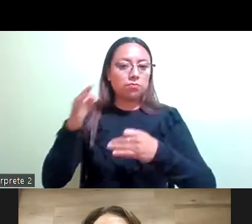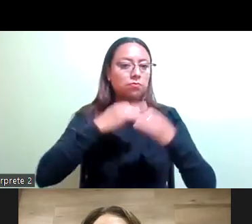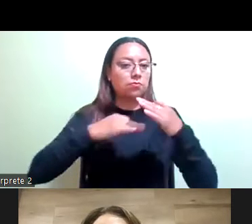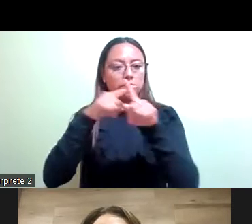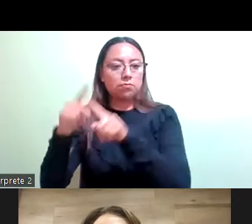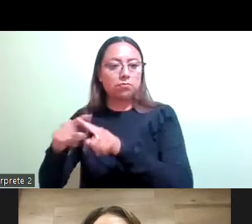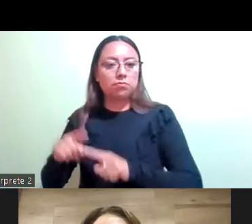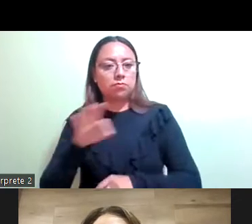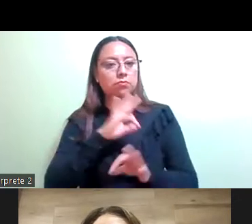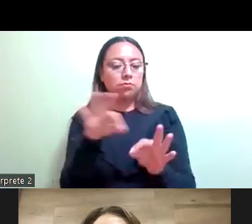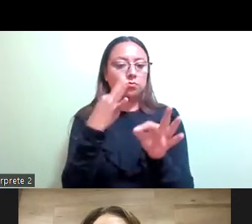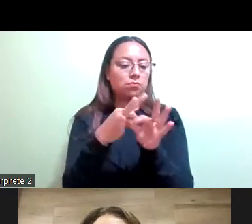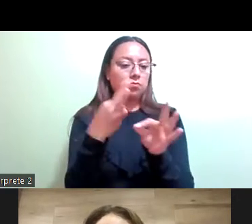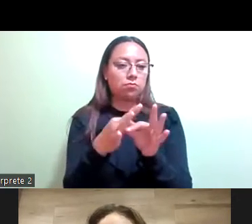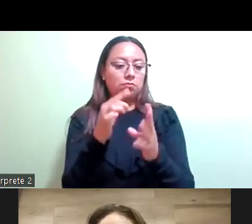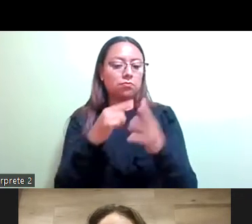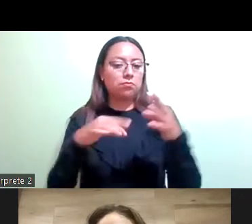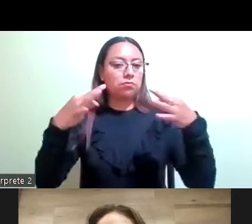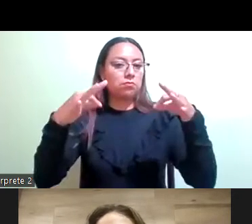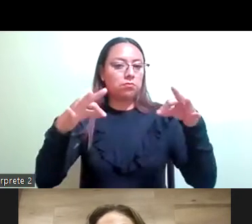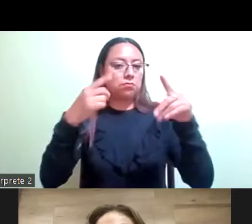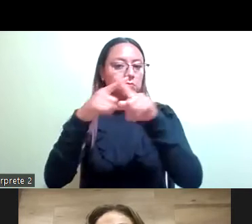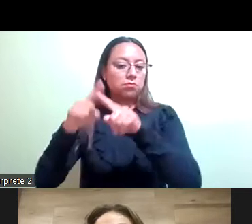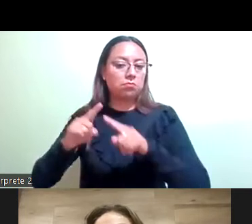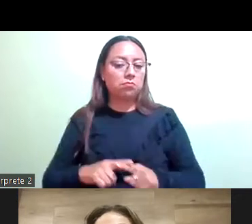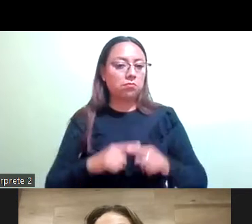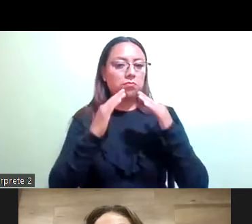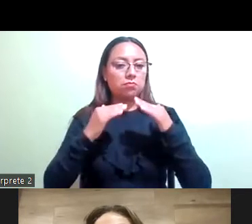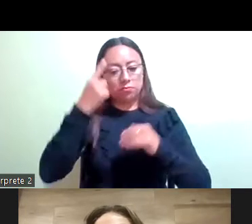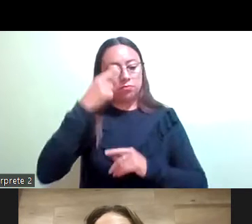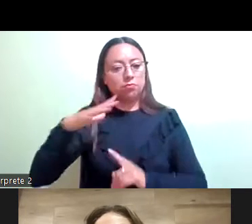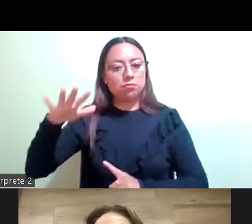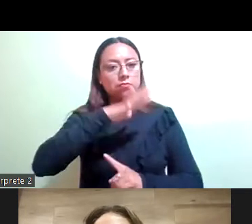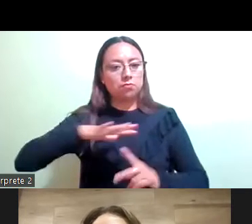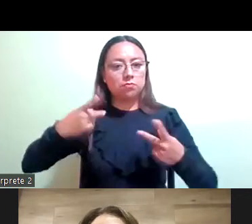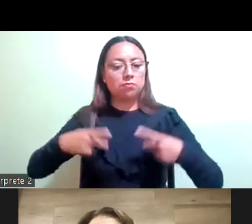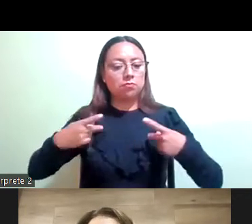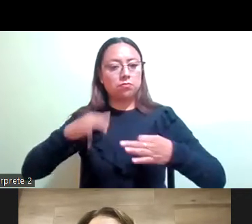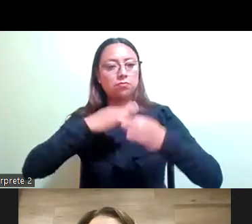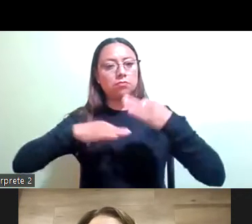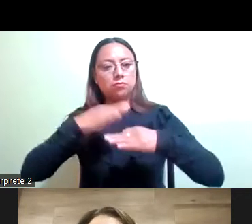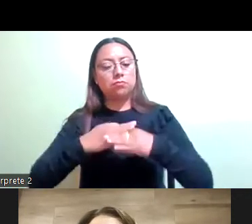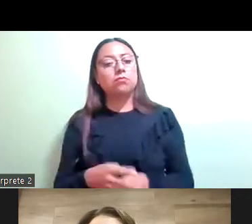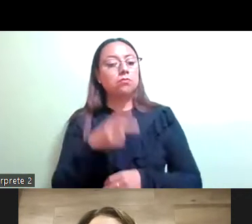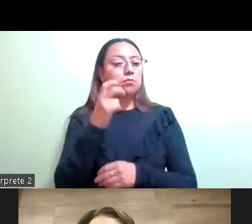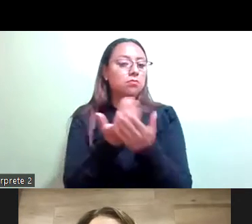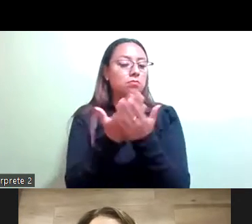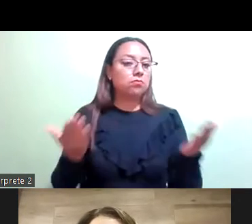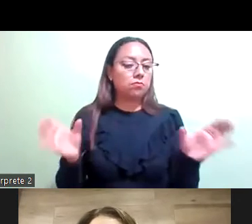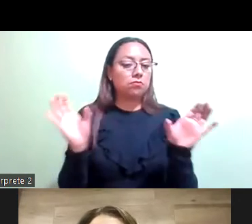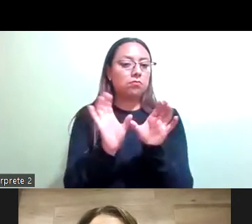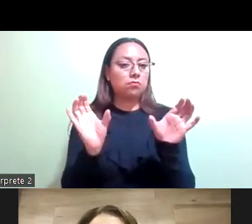aplica el requerimiento de mínimos documentos para este sector de la población, particularmente por lo que refiere a la constancia